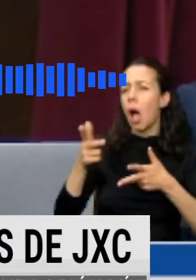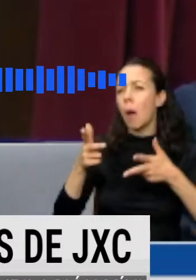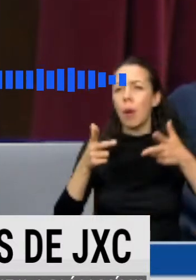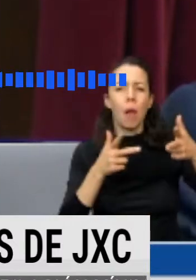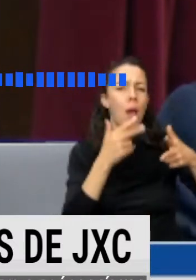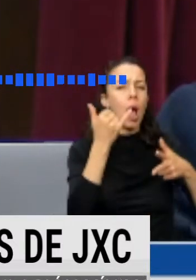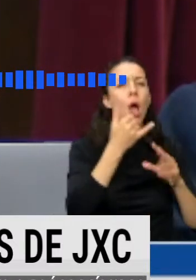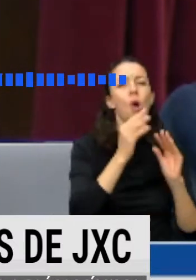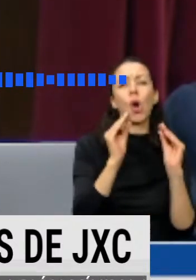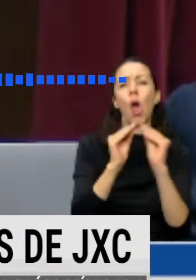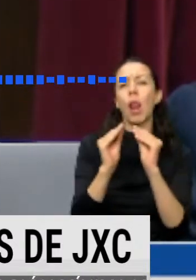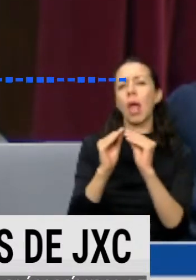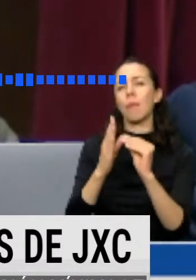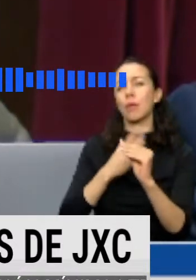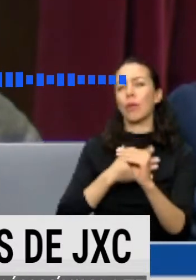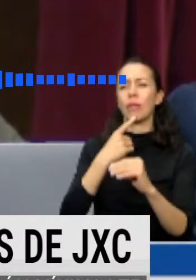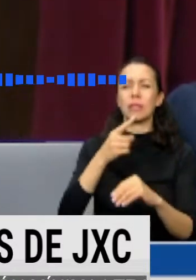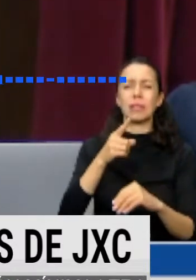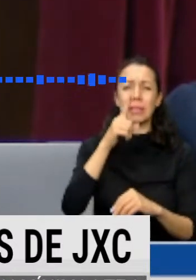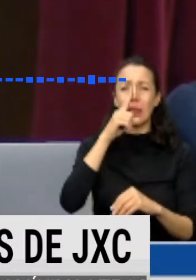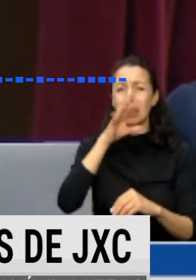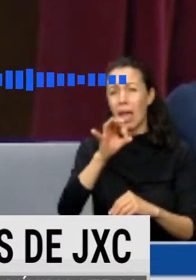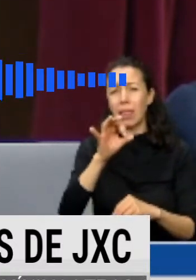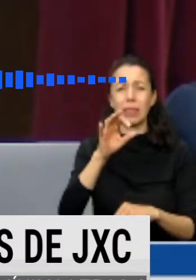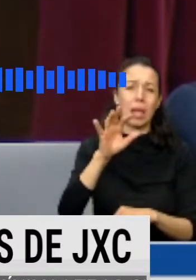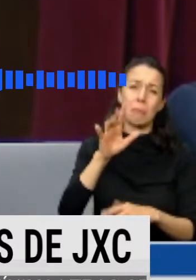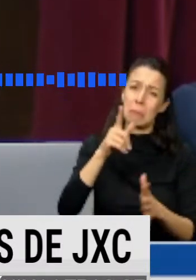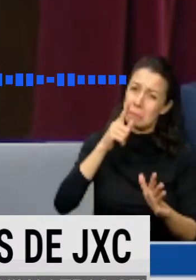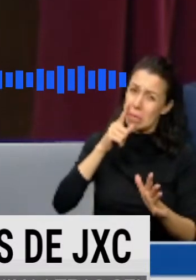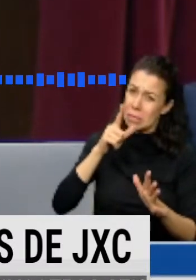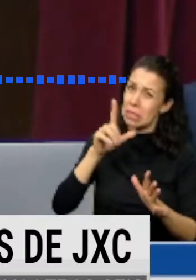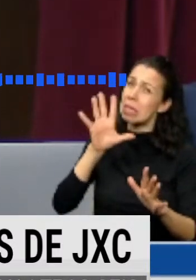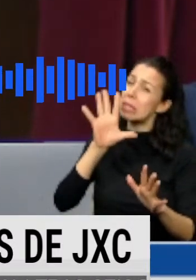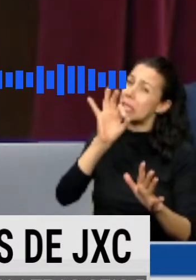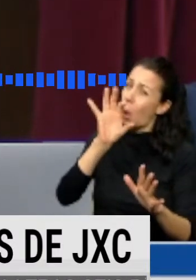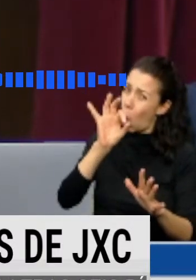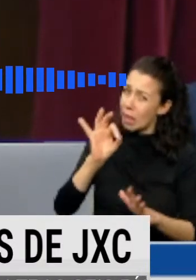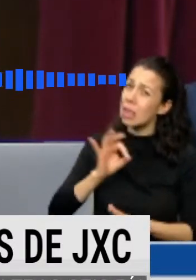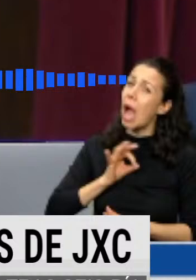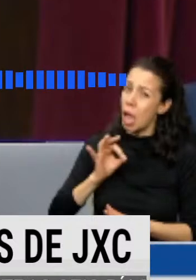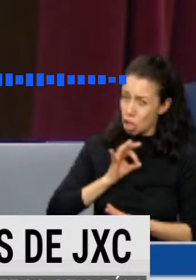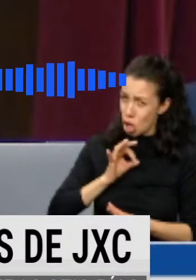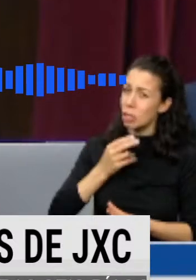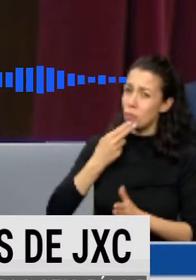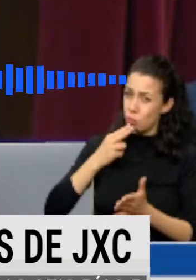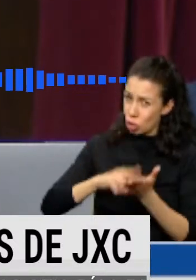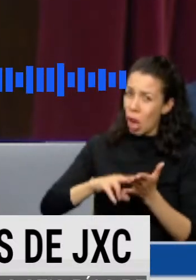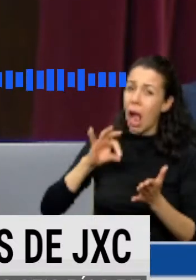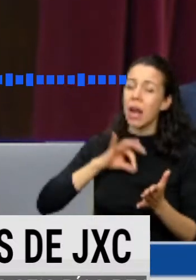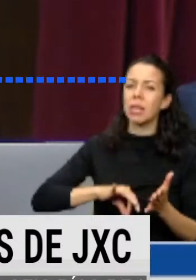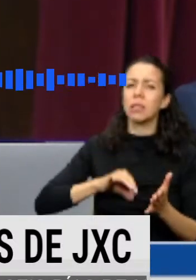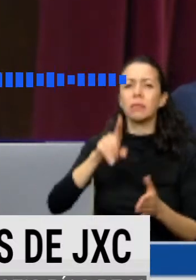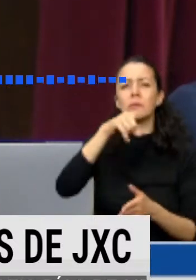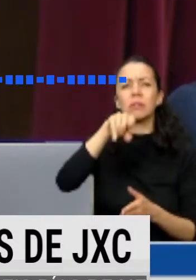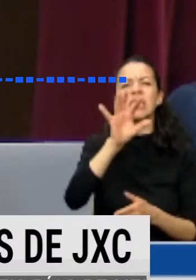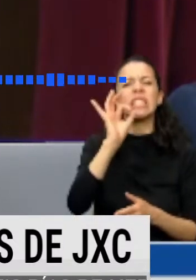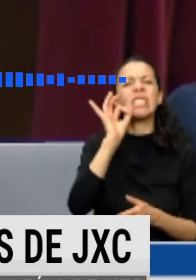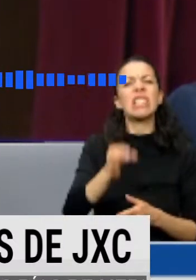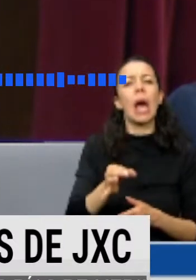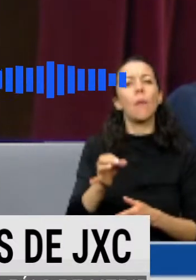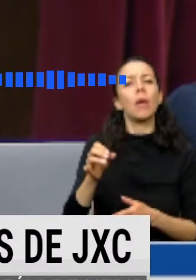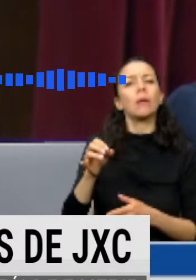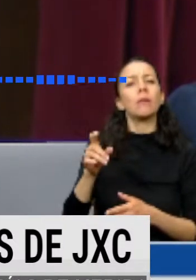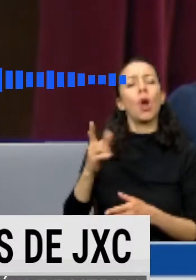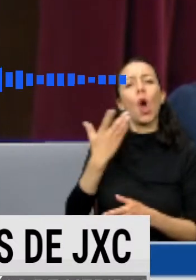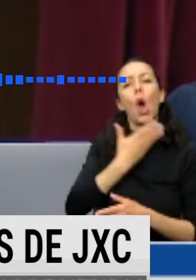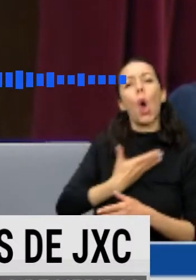Pero trabajar en ese sentido, en sentido positivo, porque si va a beneficiar, tiene que beneficiar a todas las provincias, a todo el país. No hay que beneficiar